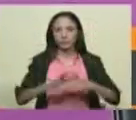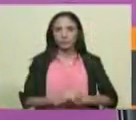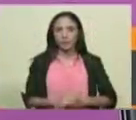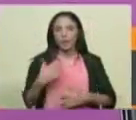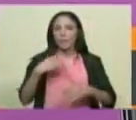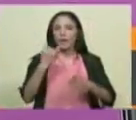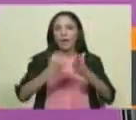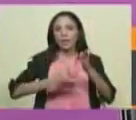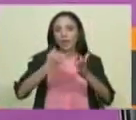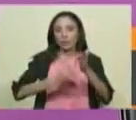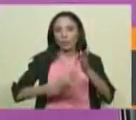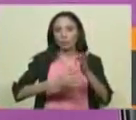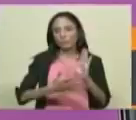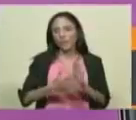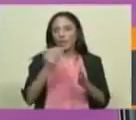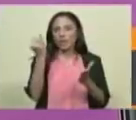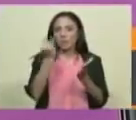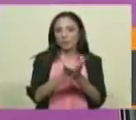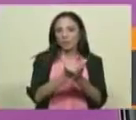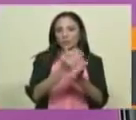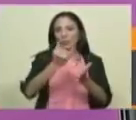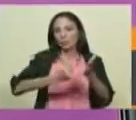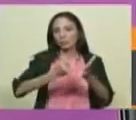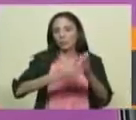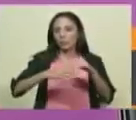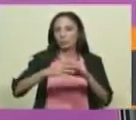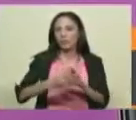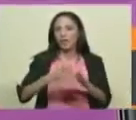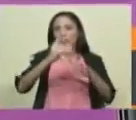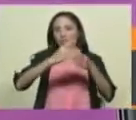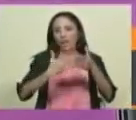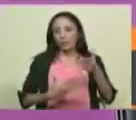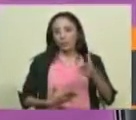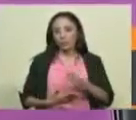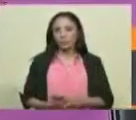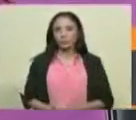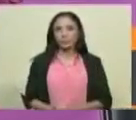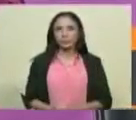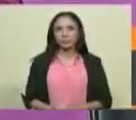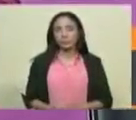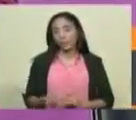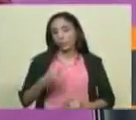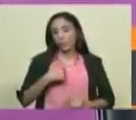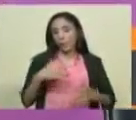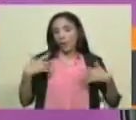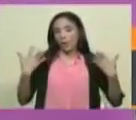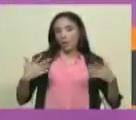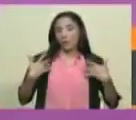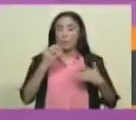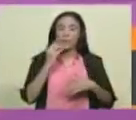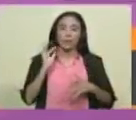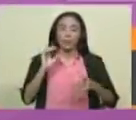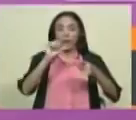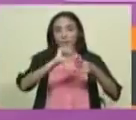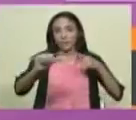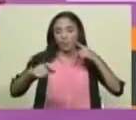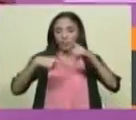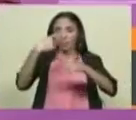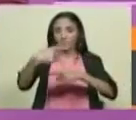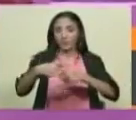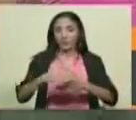registrar, yo sería muy feliz, Tarek, Blanca, que la próxima semana hagamos un